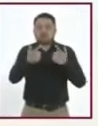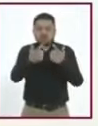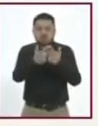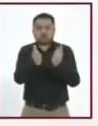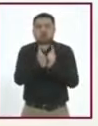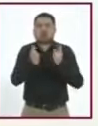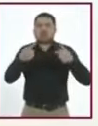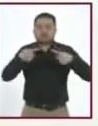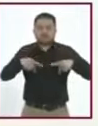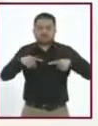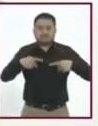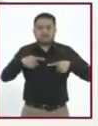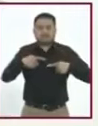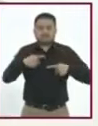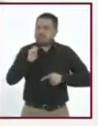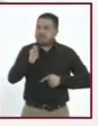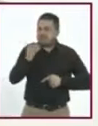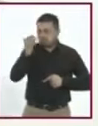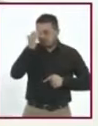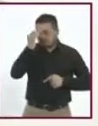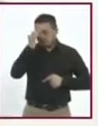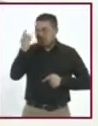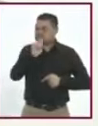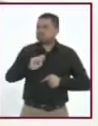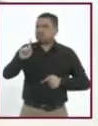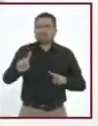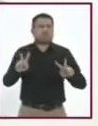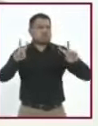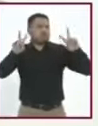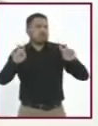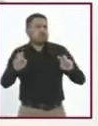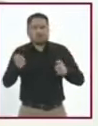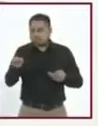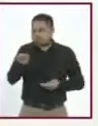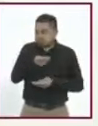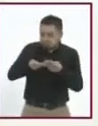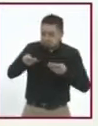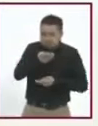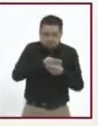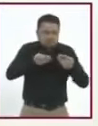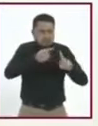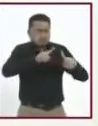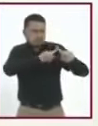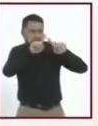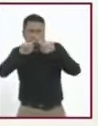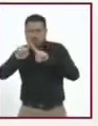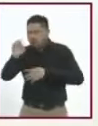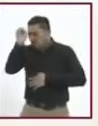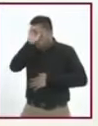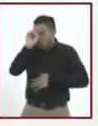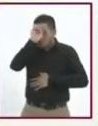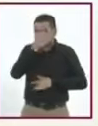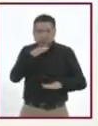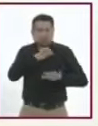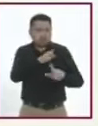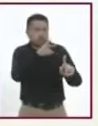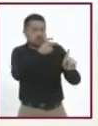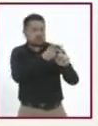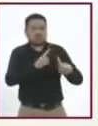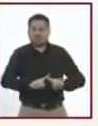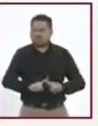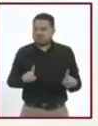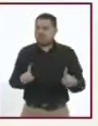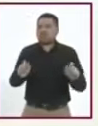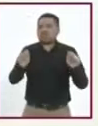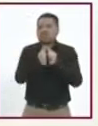de personas que poseen conocimientos de un tema intercambian sus diferentes puntos de vista sobre este. La